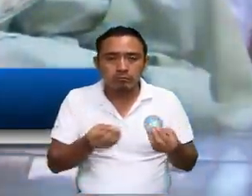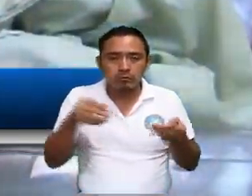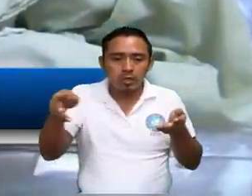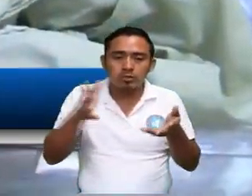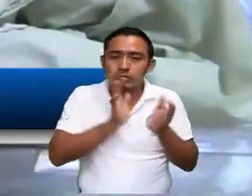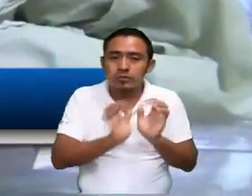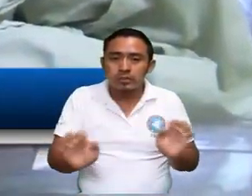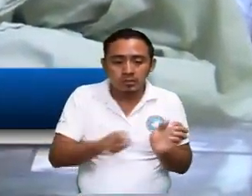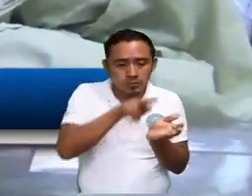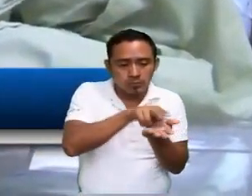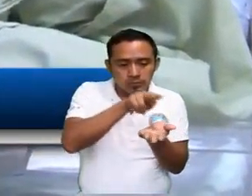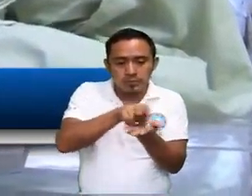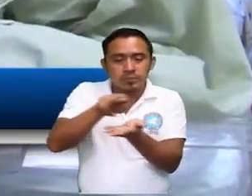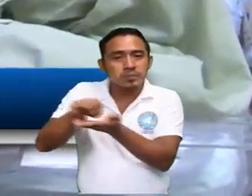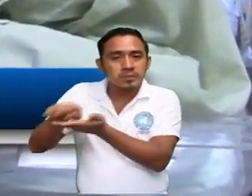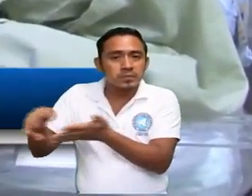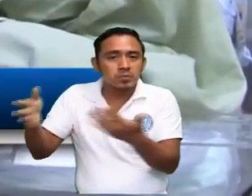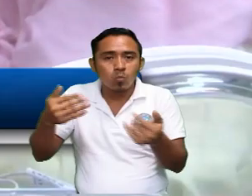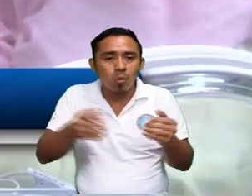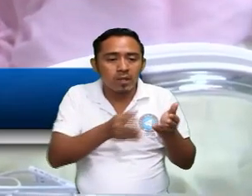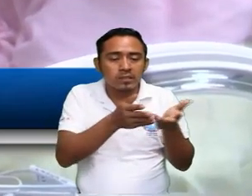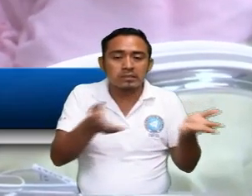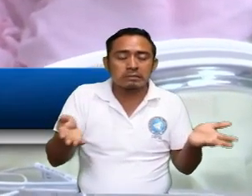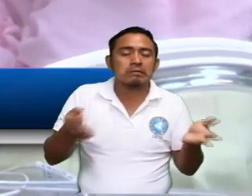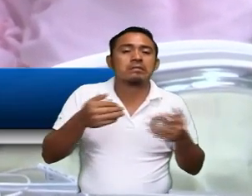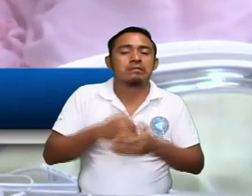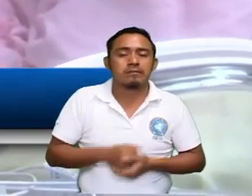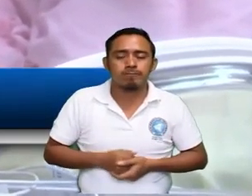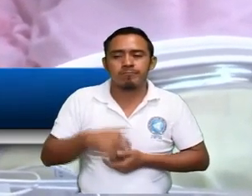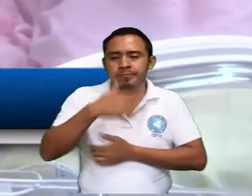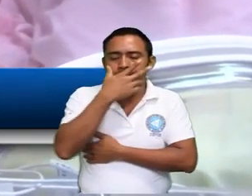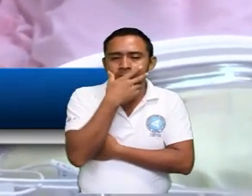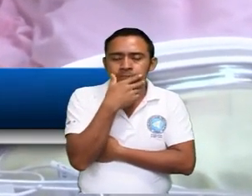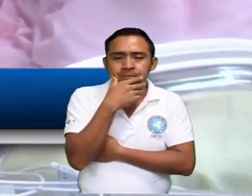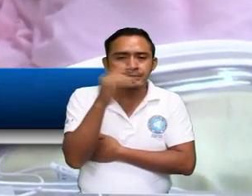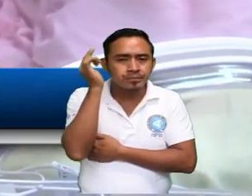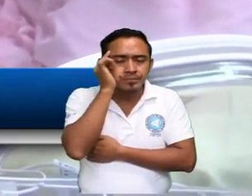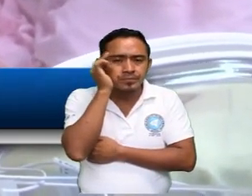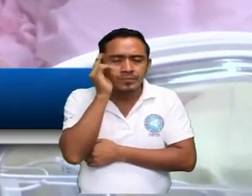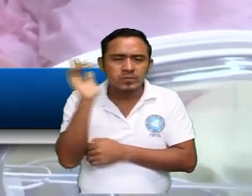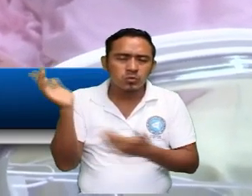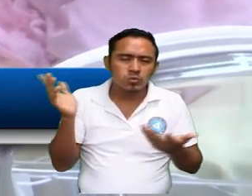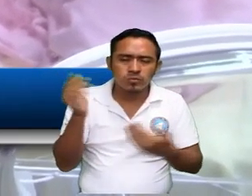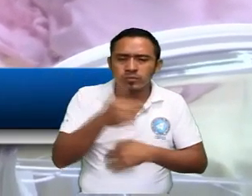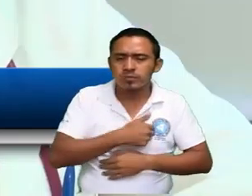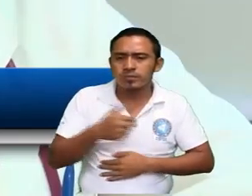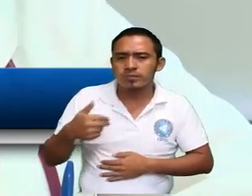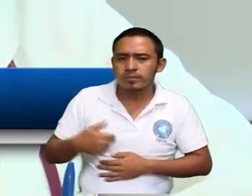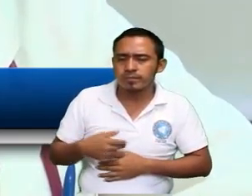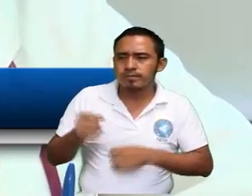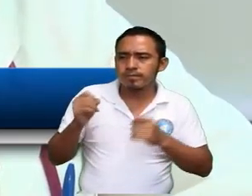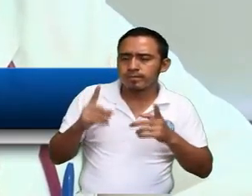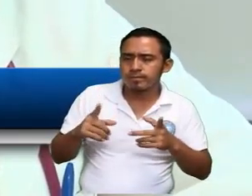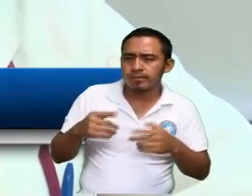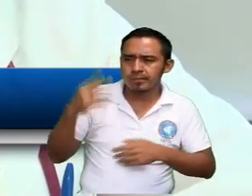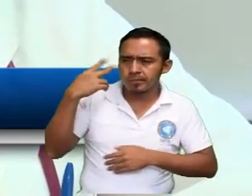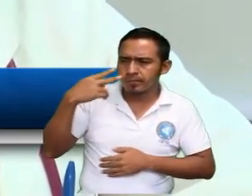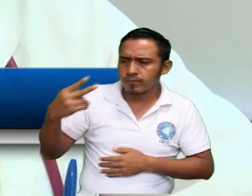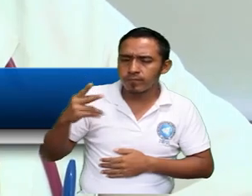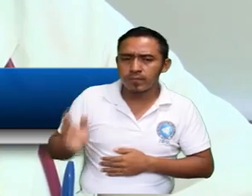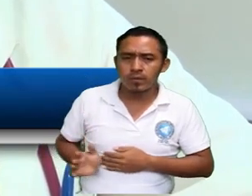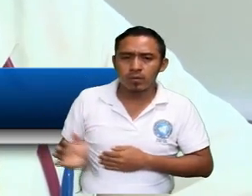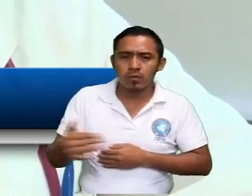a todos esos niños. Entonces, ellos vieron le llamó la atención cómo el